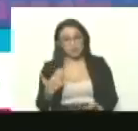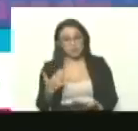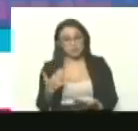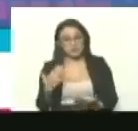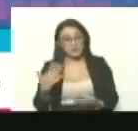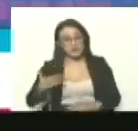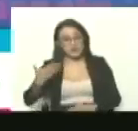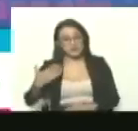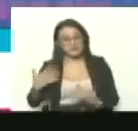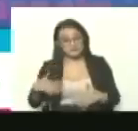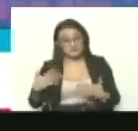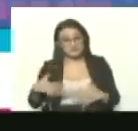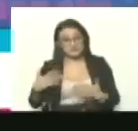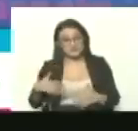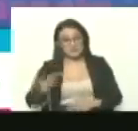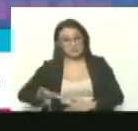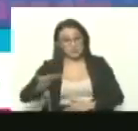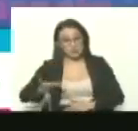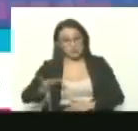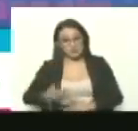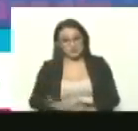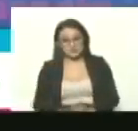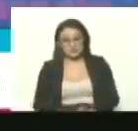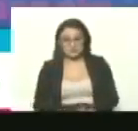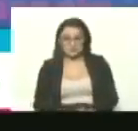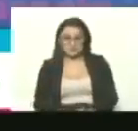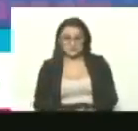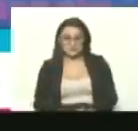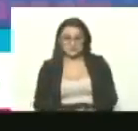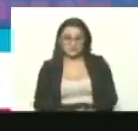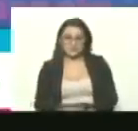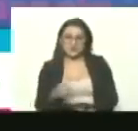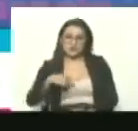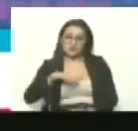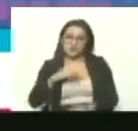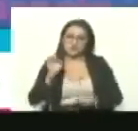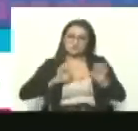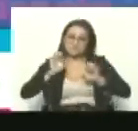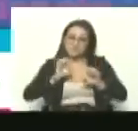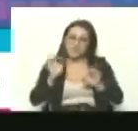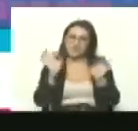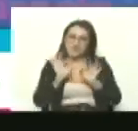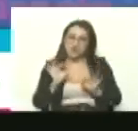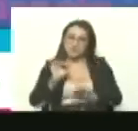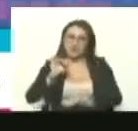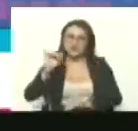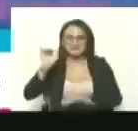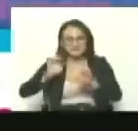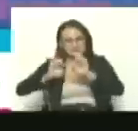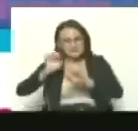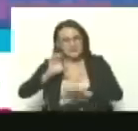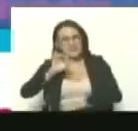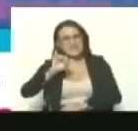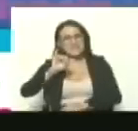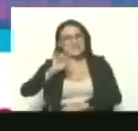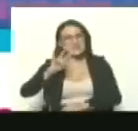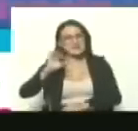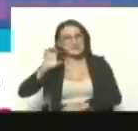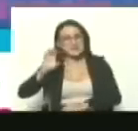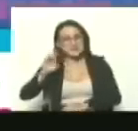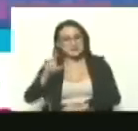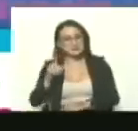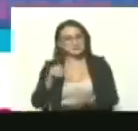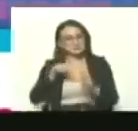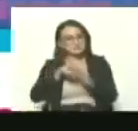muy importante. De hecho, estos modelos que nosotros desarrollamos en el IBI, que estamos mejorando, recibimos un aporte muy importante de parte